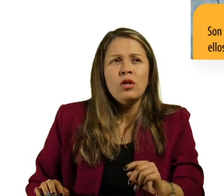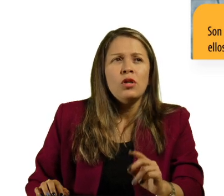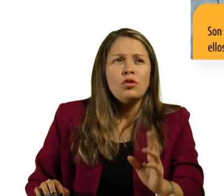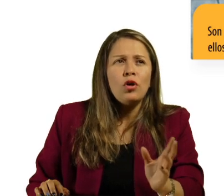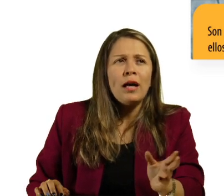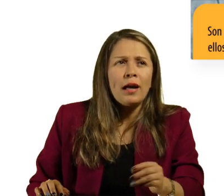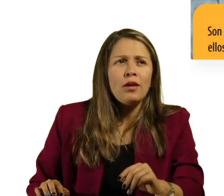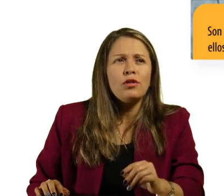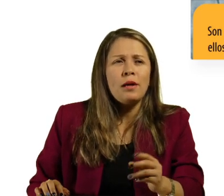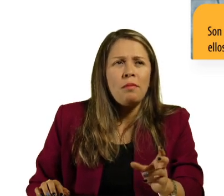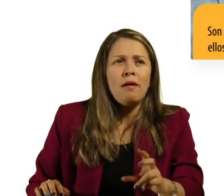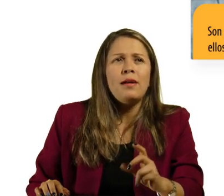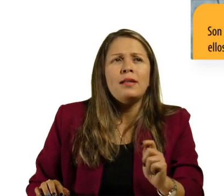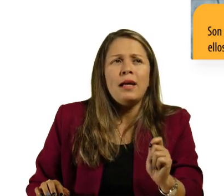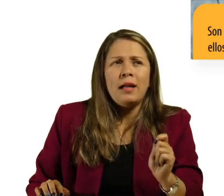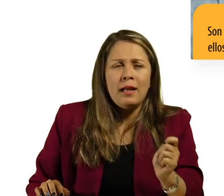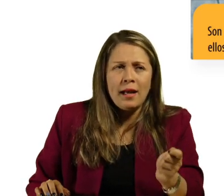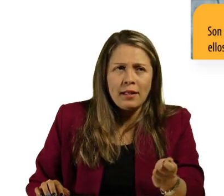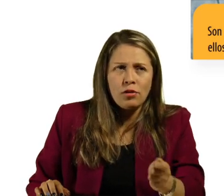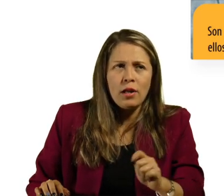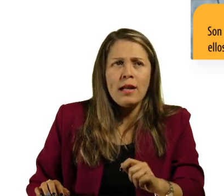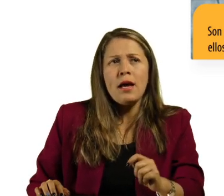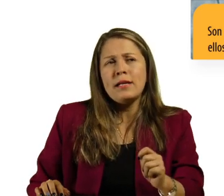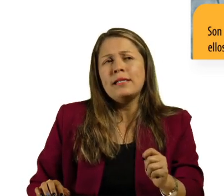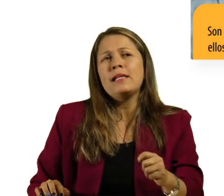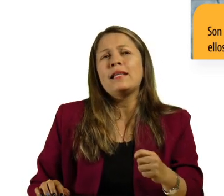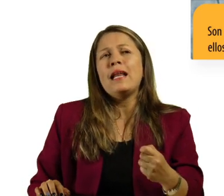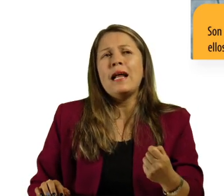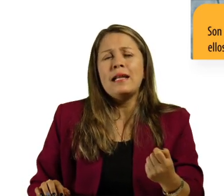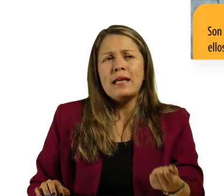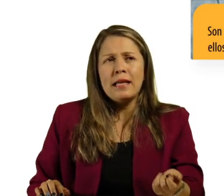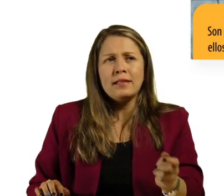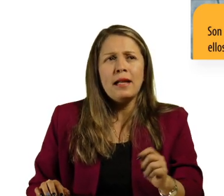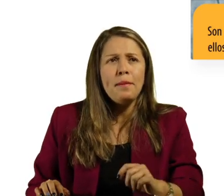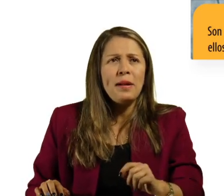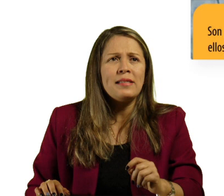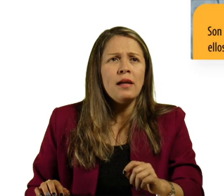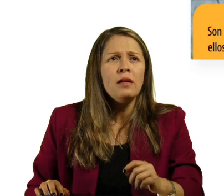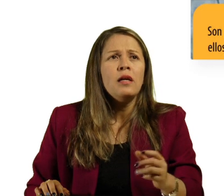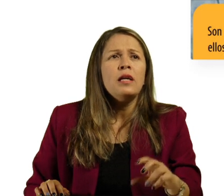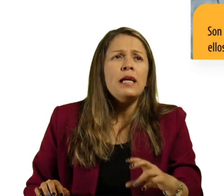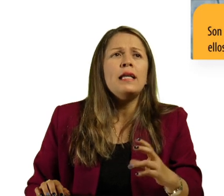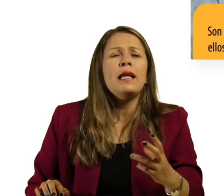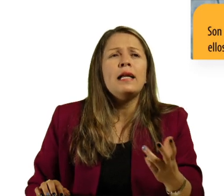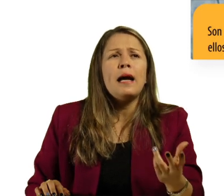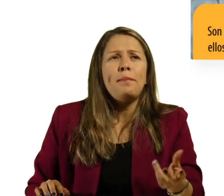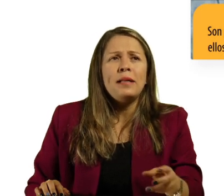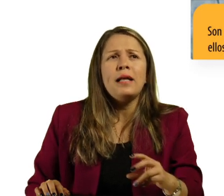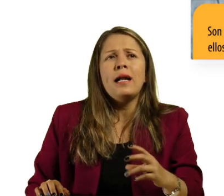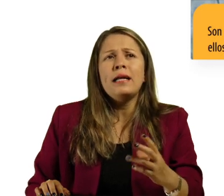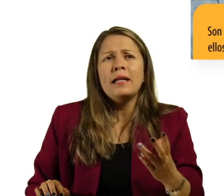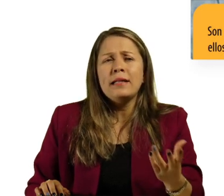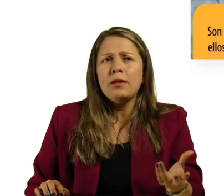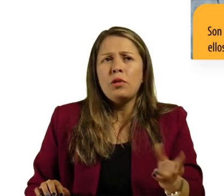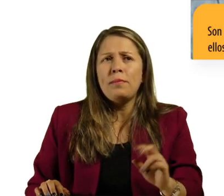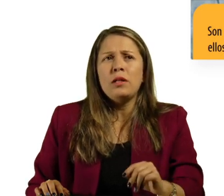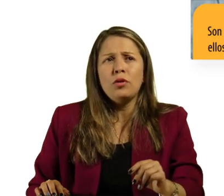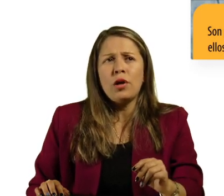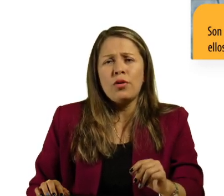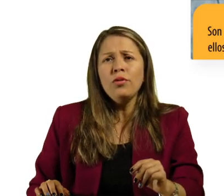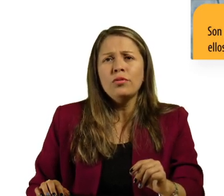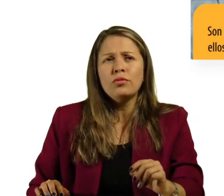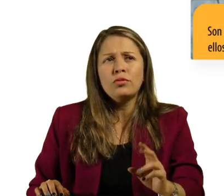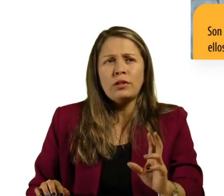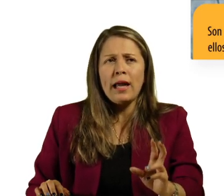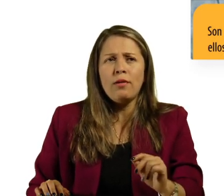financieros, son aquellos que me hablan de la tesorería, es decir, de la liquidez de la empresa y del capital y el endeudamiento